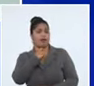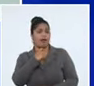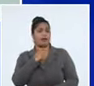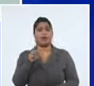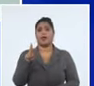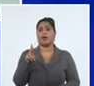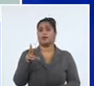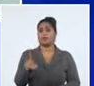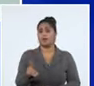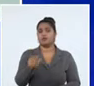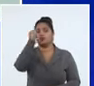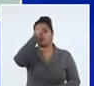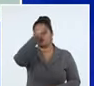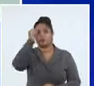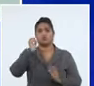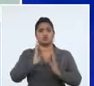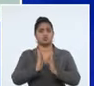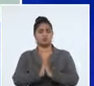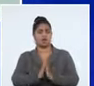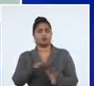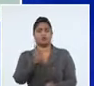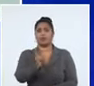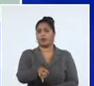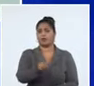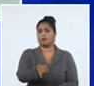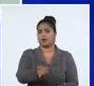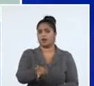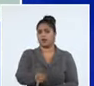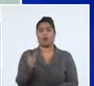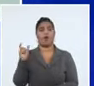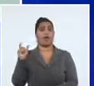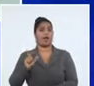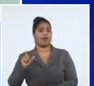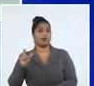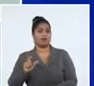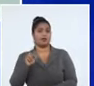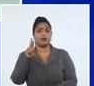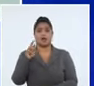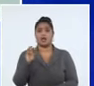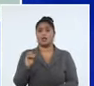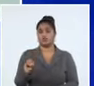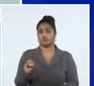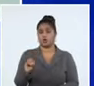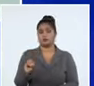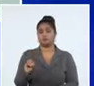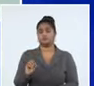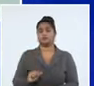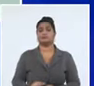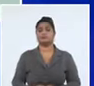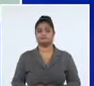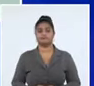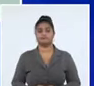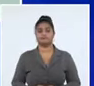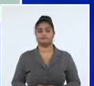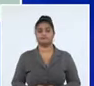Santo Domingo, Manicaragua, Caibarien, Ranchuelo y Sagua la Grande. De todas formas, tenemos que